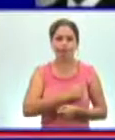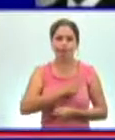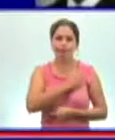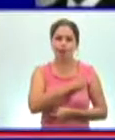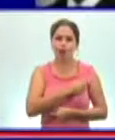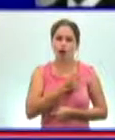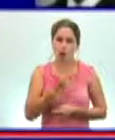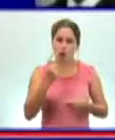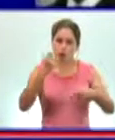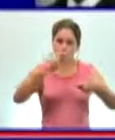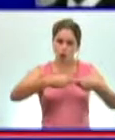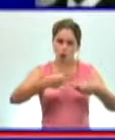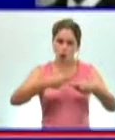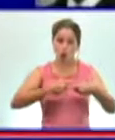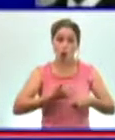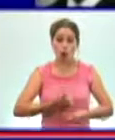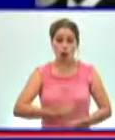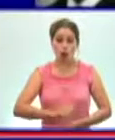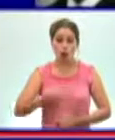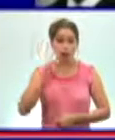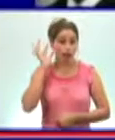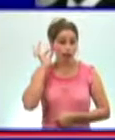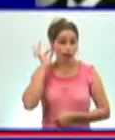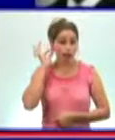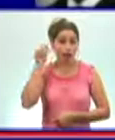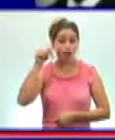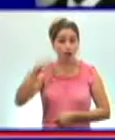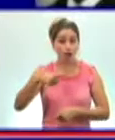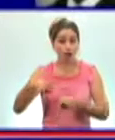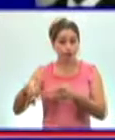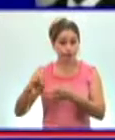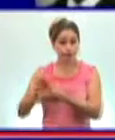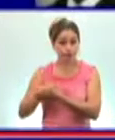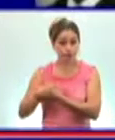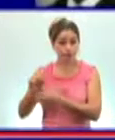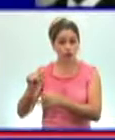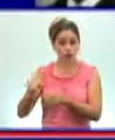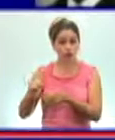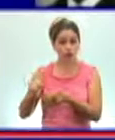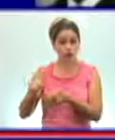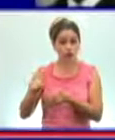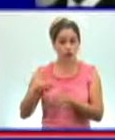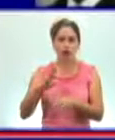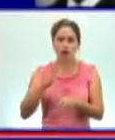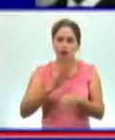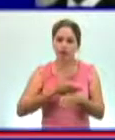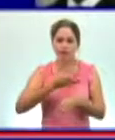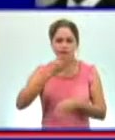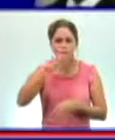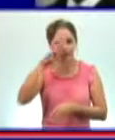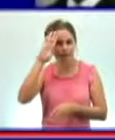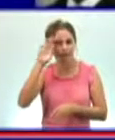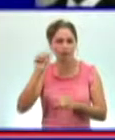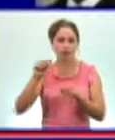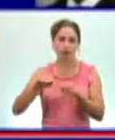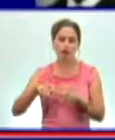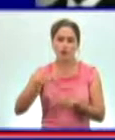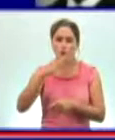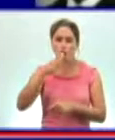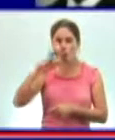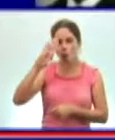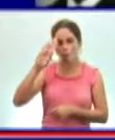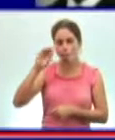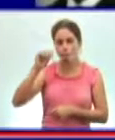Laura Marx. Y sencillamente, como lógico santiaguero y cubano, expuso